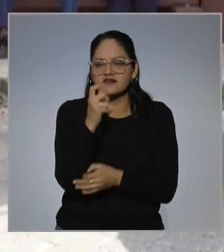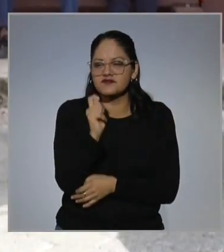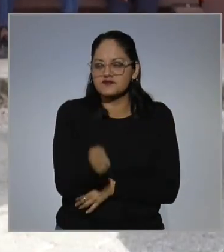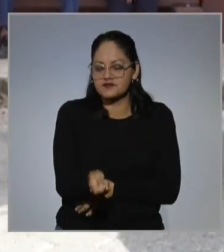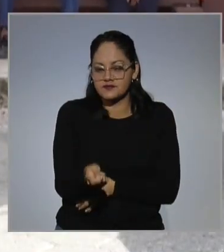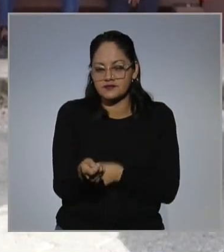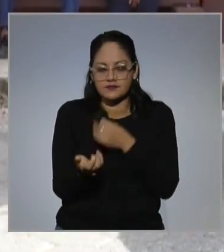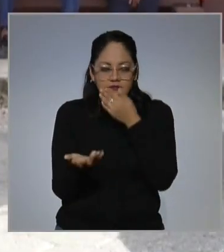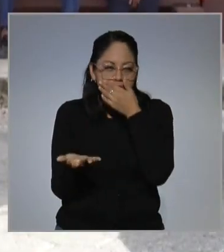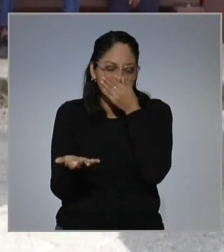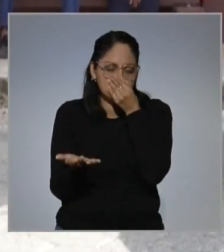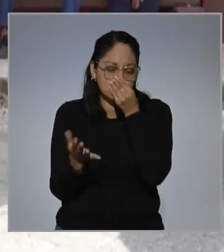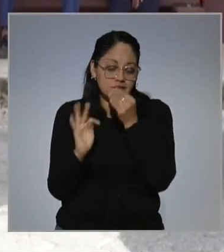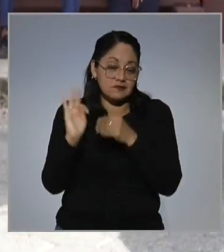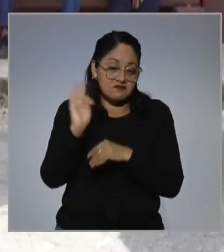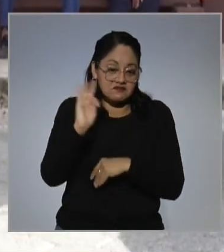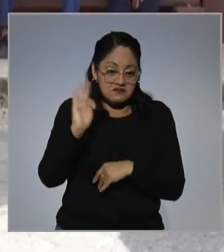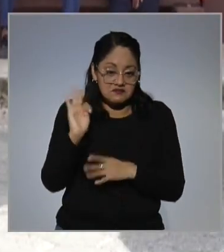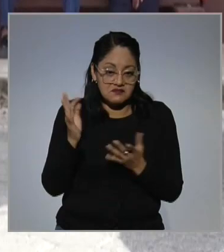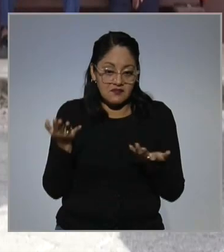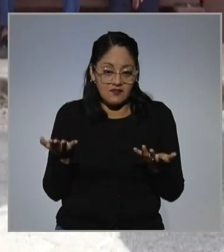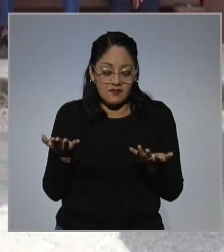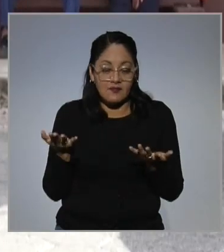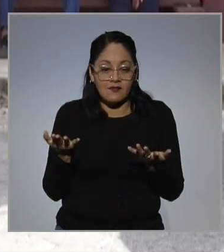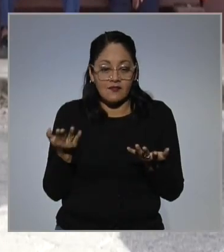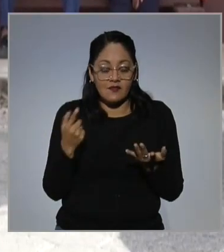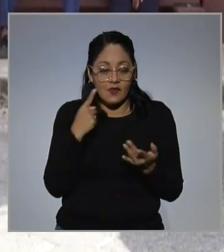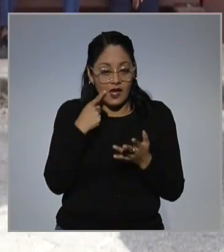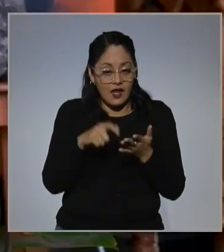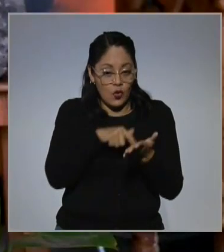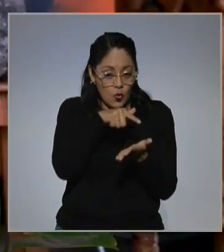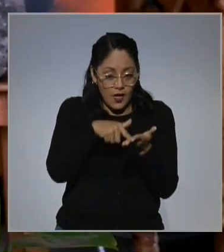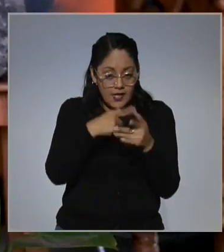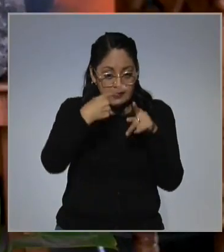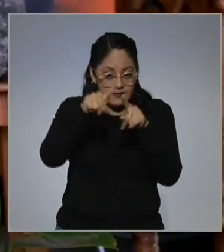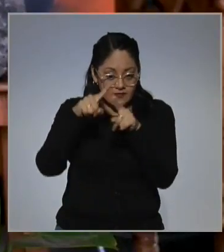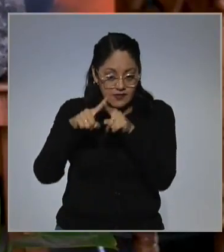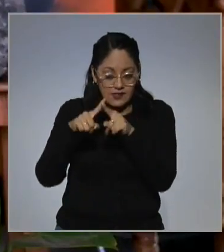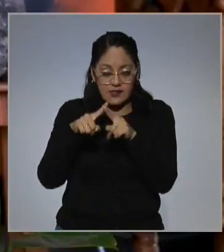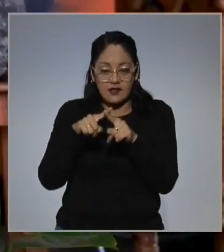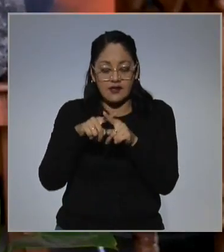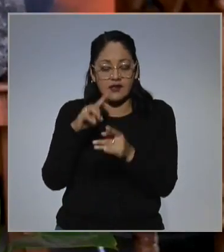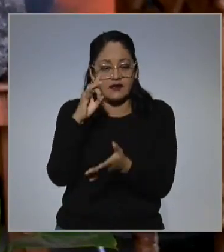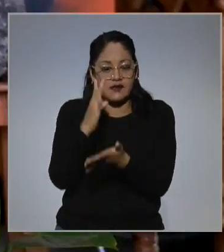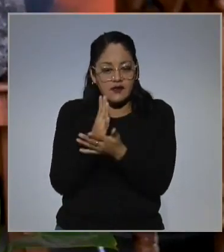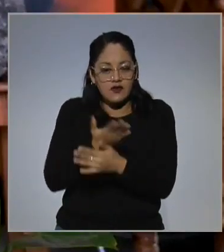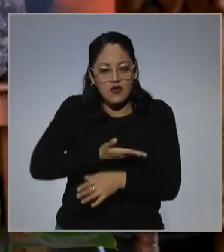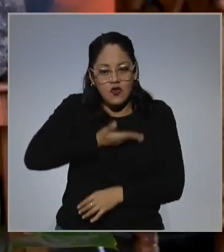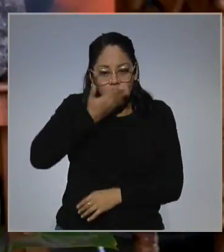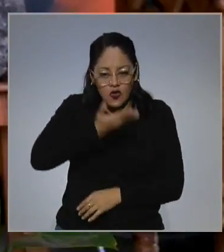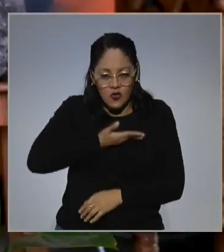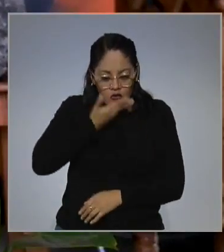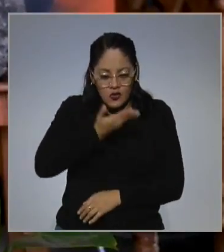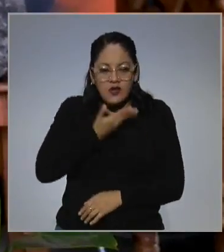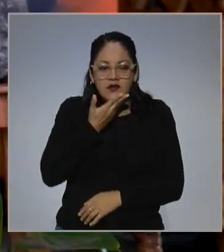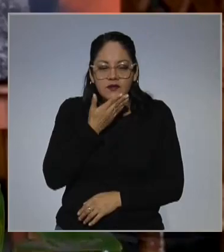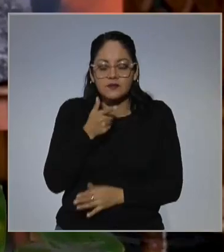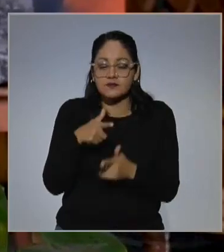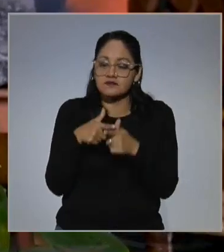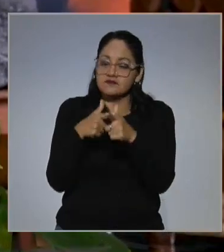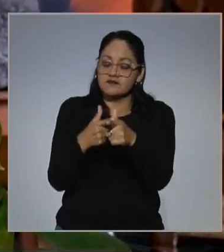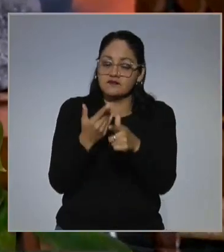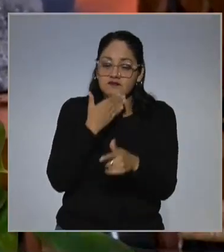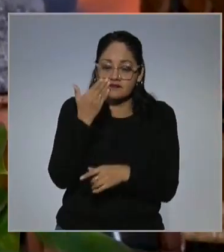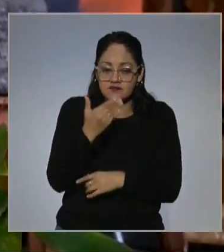decir, a lo mejor en algunos lugares únicamente se acostumbraba o se sigue